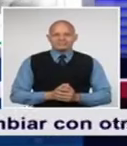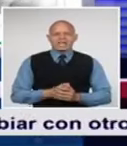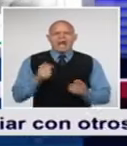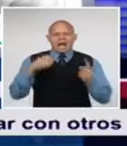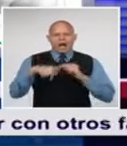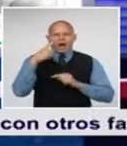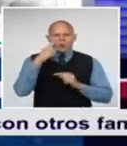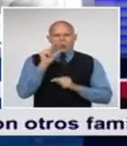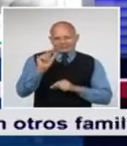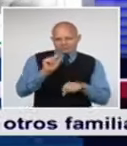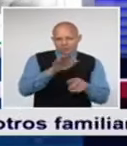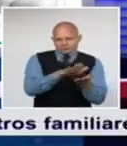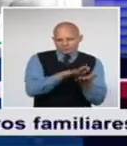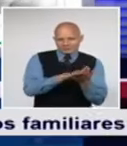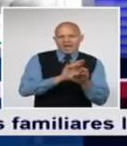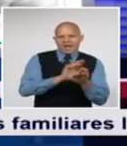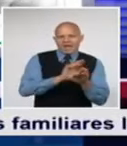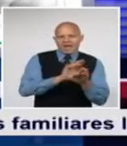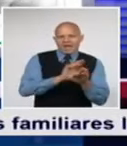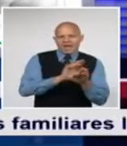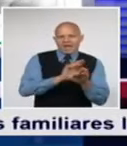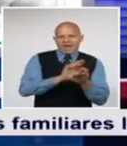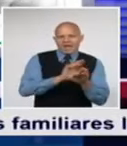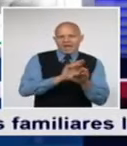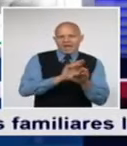una pausa y de inmediato estamos de vuelta.